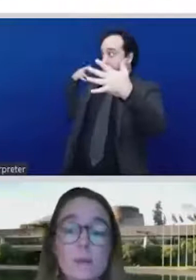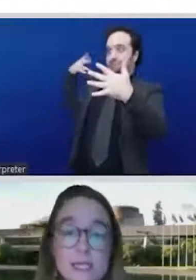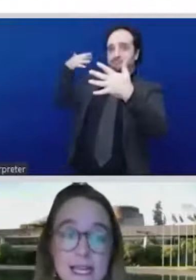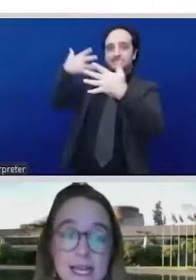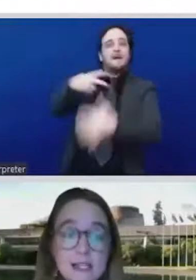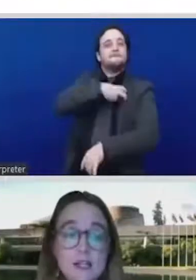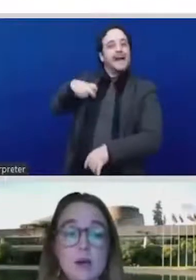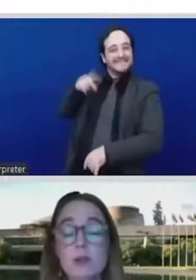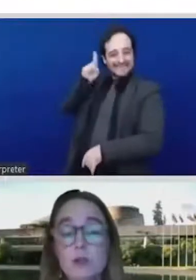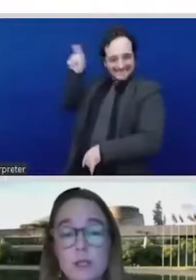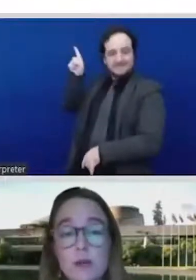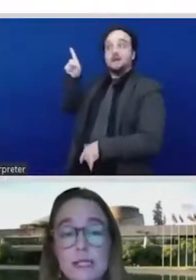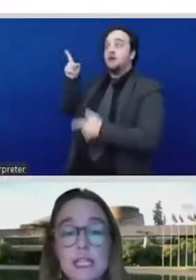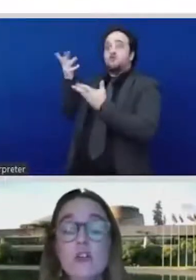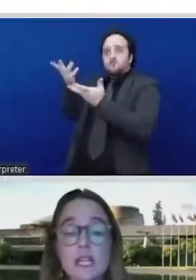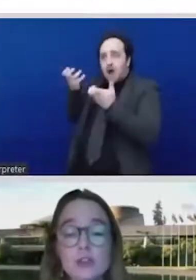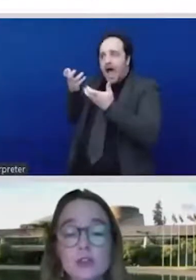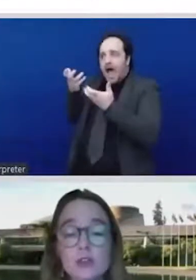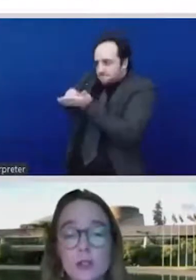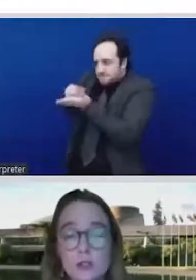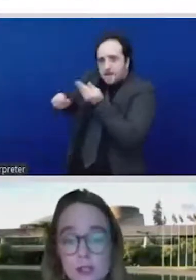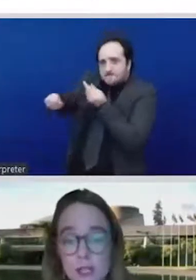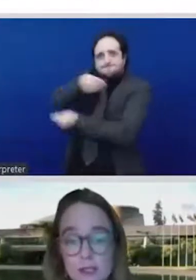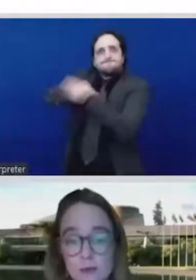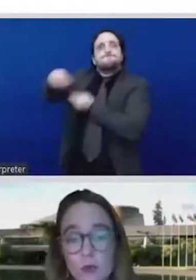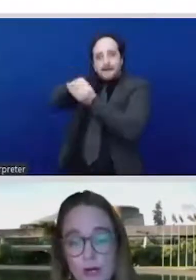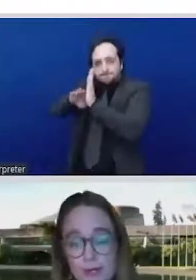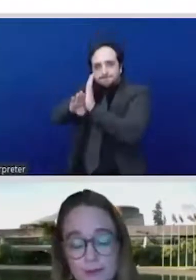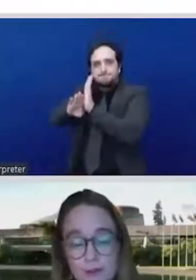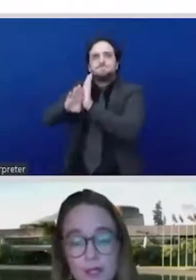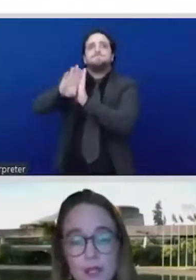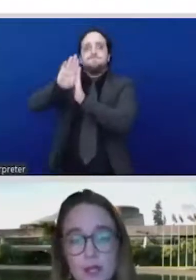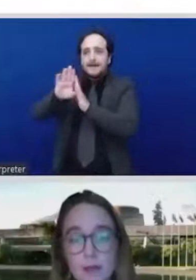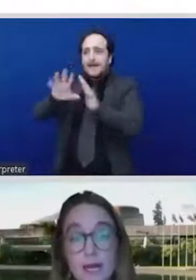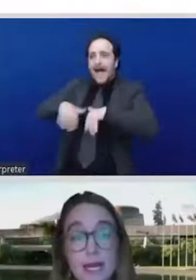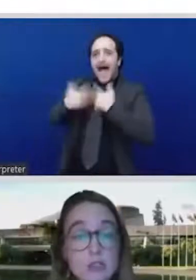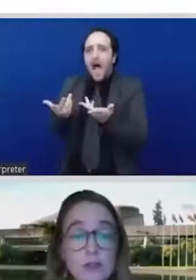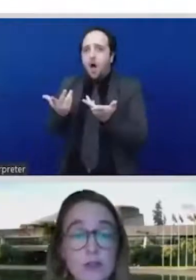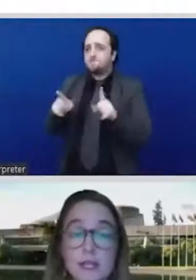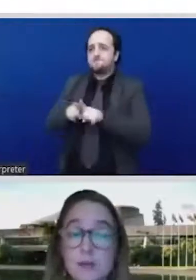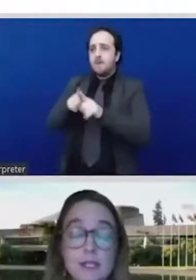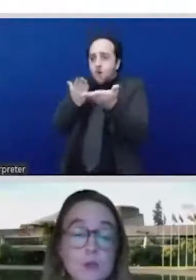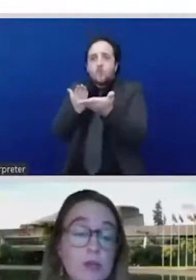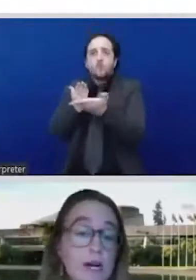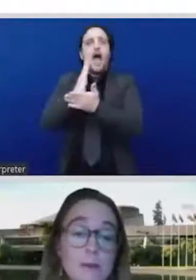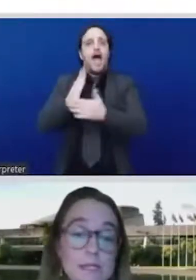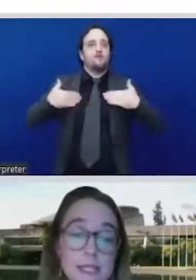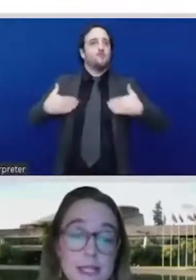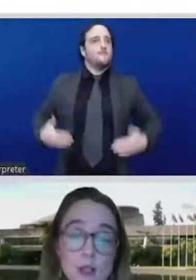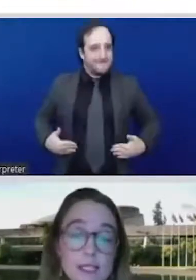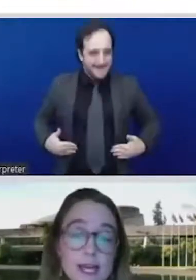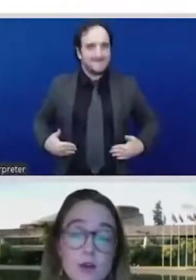comerciales, productivas, y los derechos humanos de las mujeres. Para ello, efectivamente, en un mundo cada vez